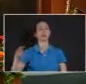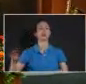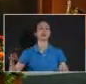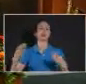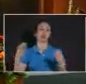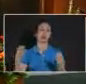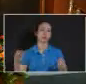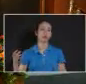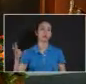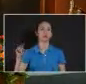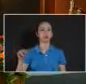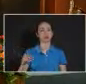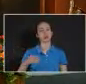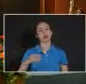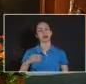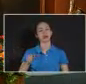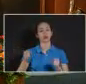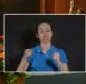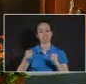atrás pasó y?